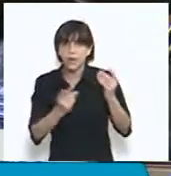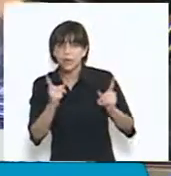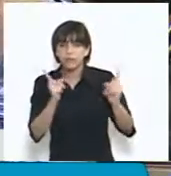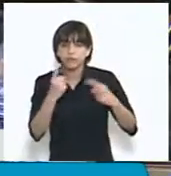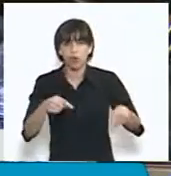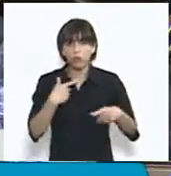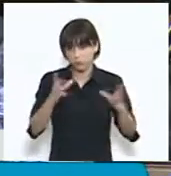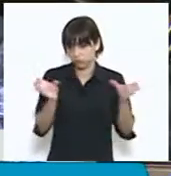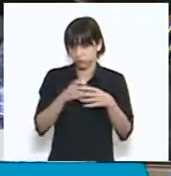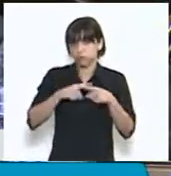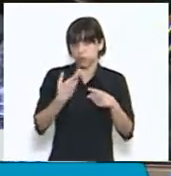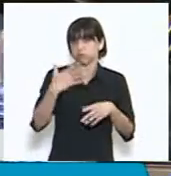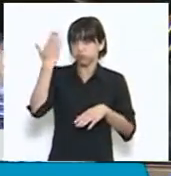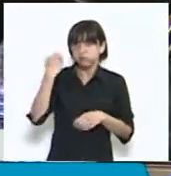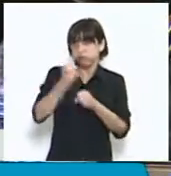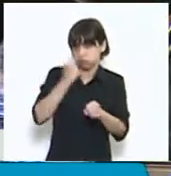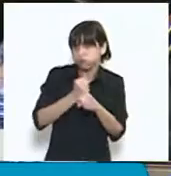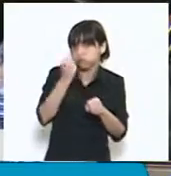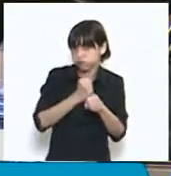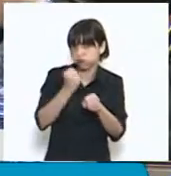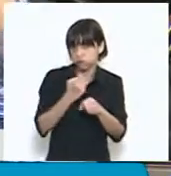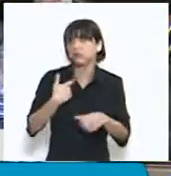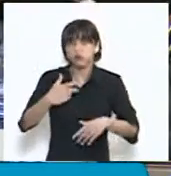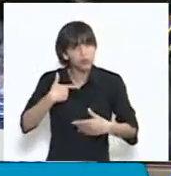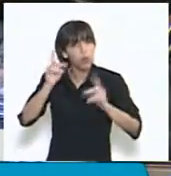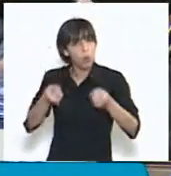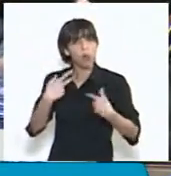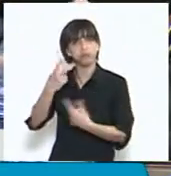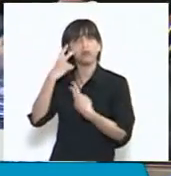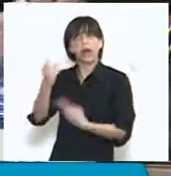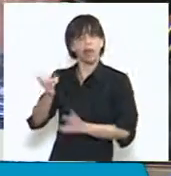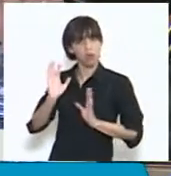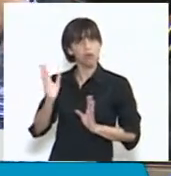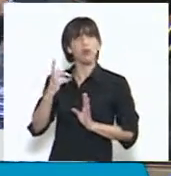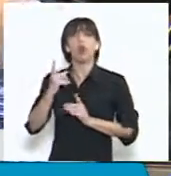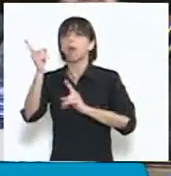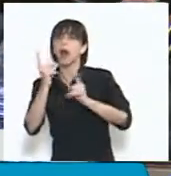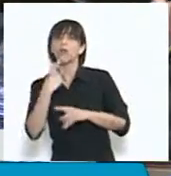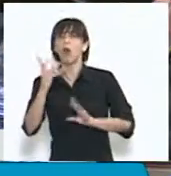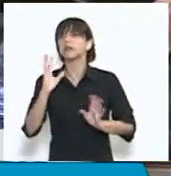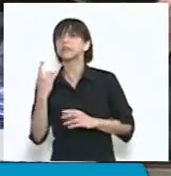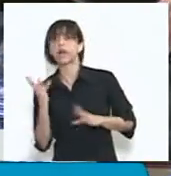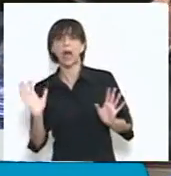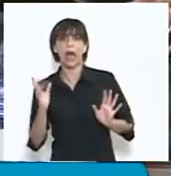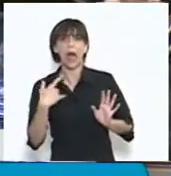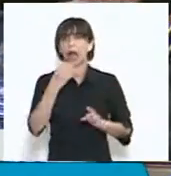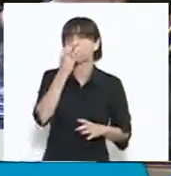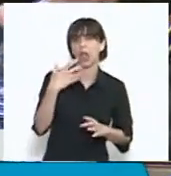Y acá quiero hacer un reconocimiento. Hay que dejar la pijotería. Hay que dejar de volar